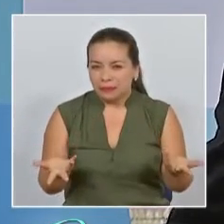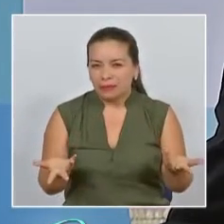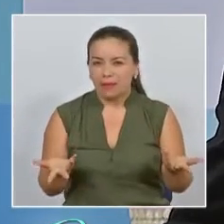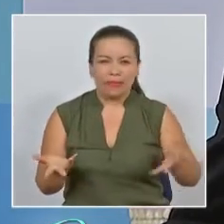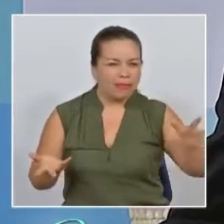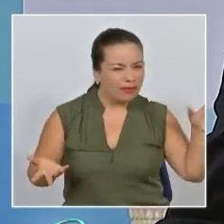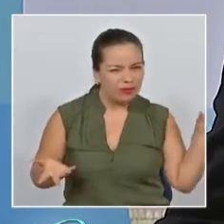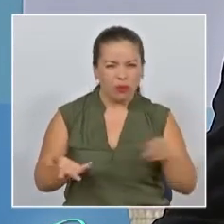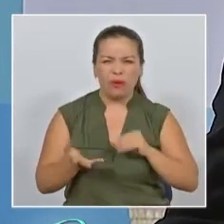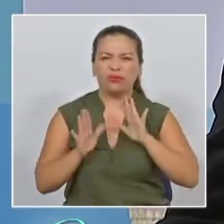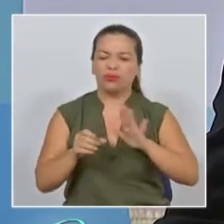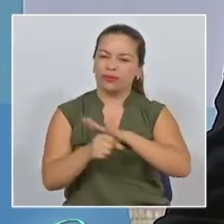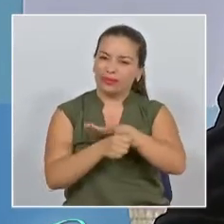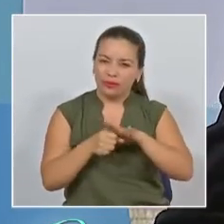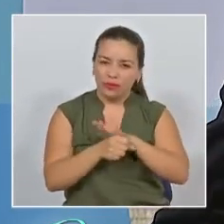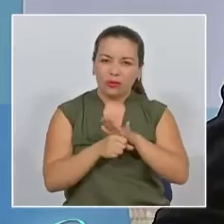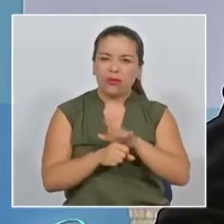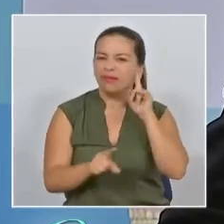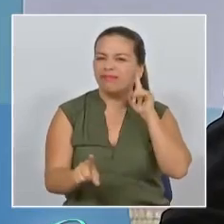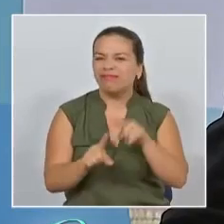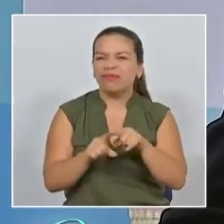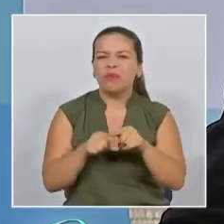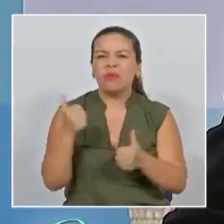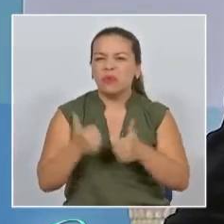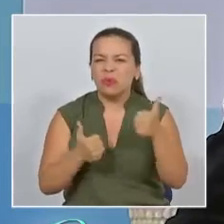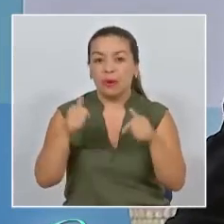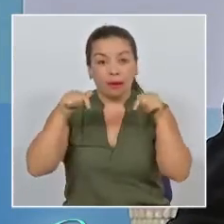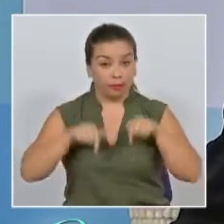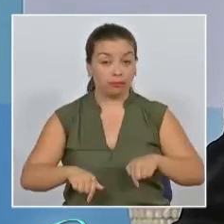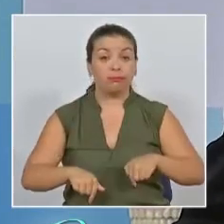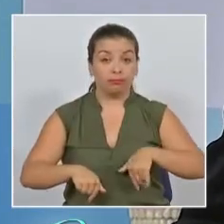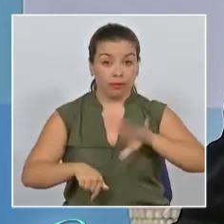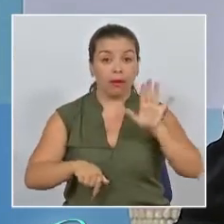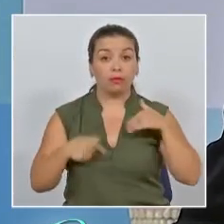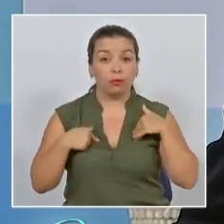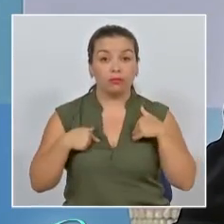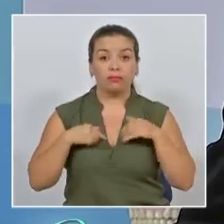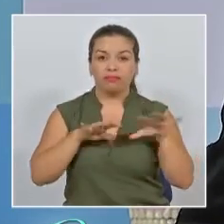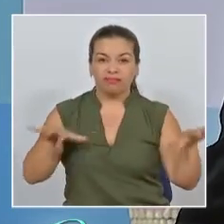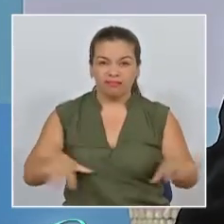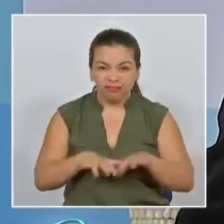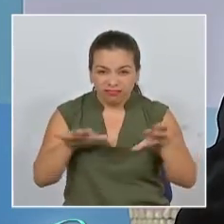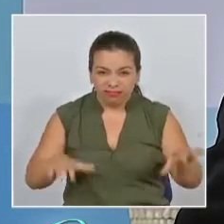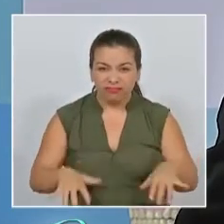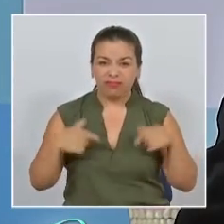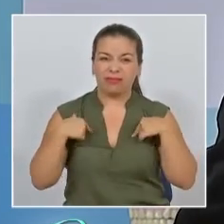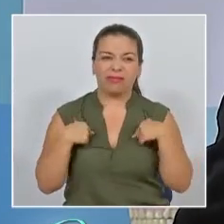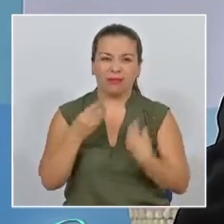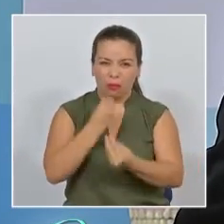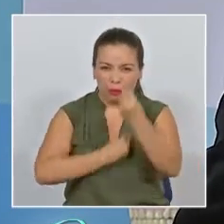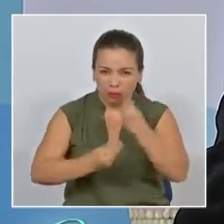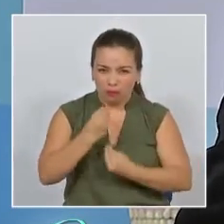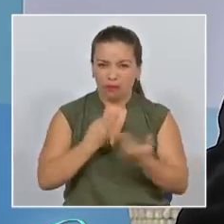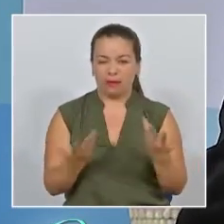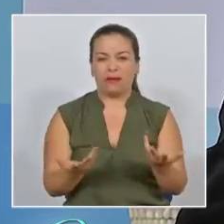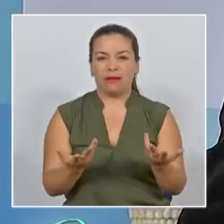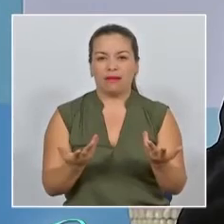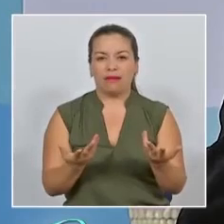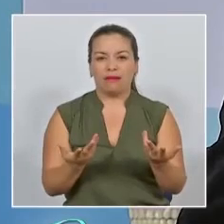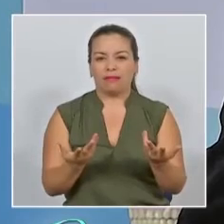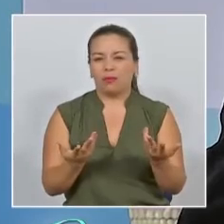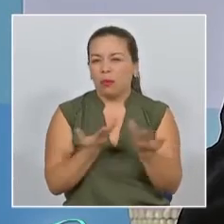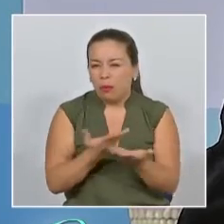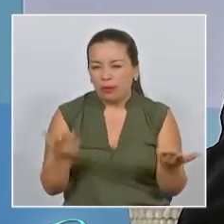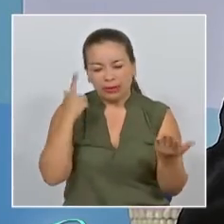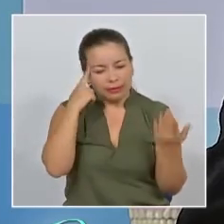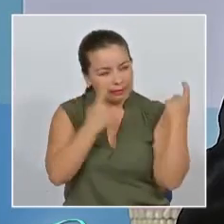todas nuestras situaciones que tienen que ver definitivamente con el comportamiento alimenticio, con el comportamiento con relación a nuestros